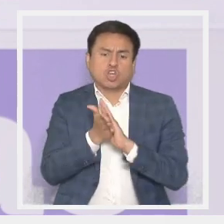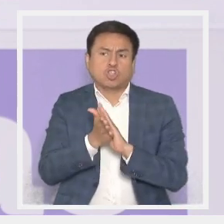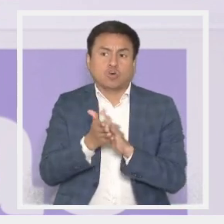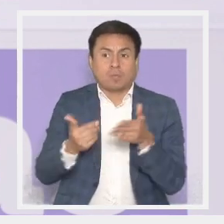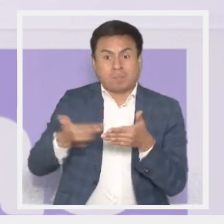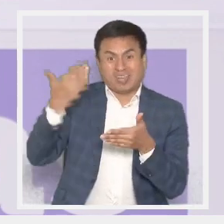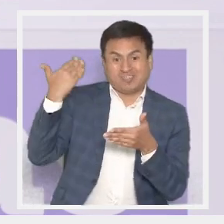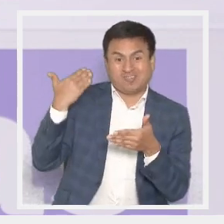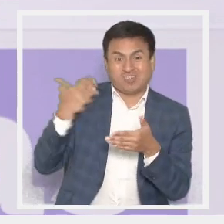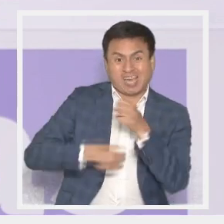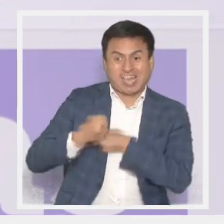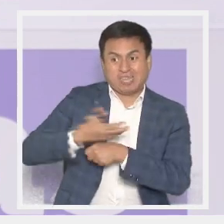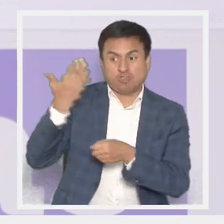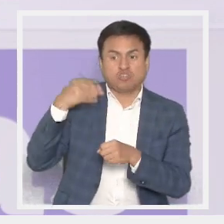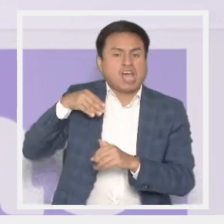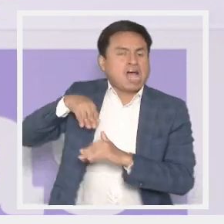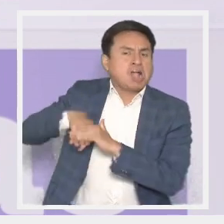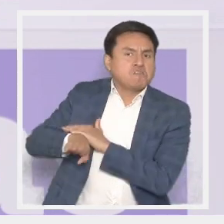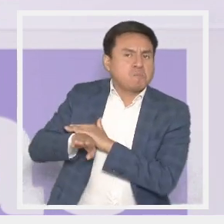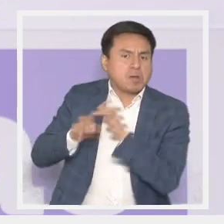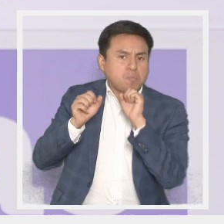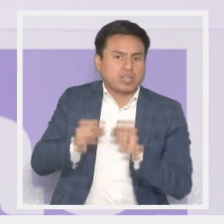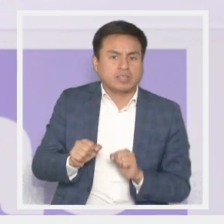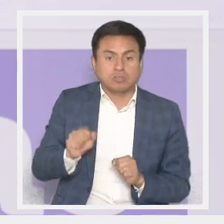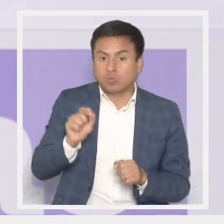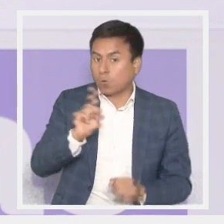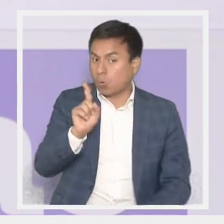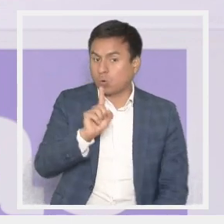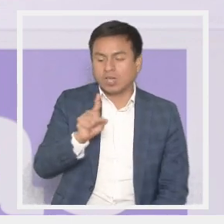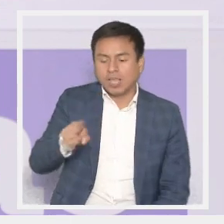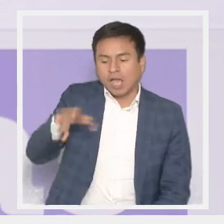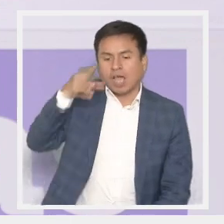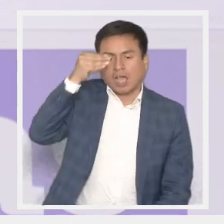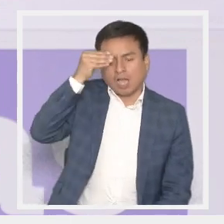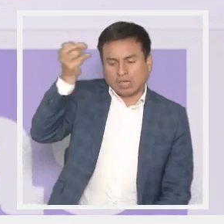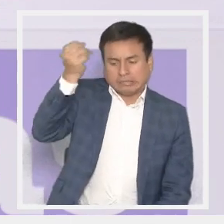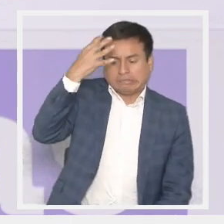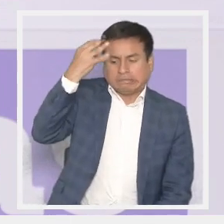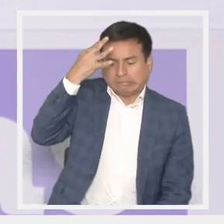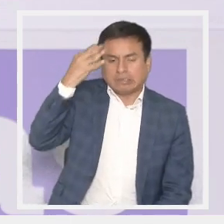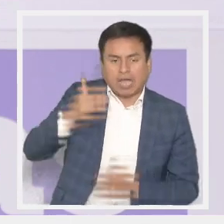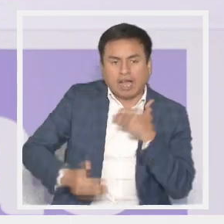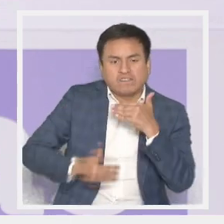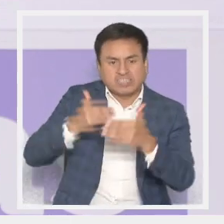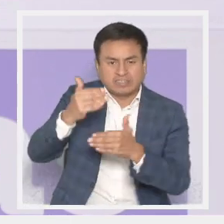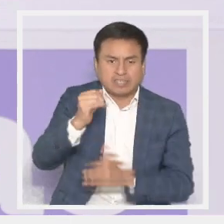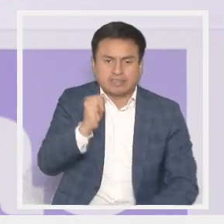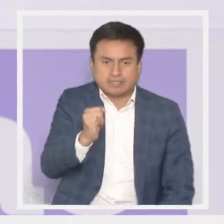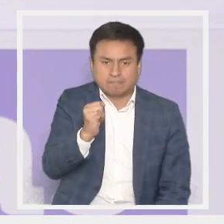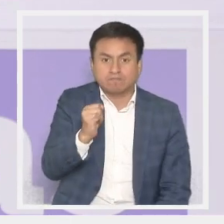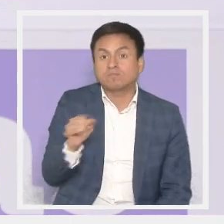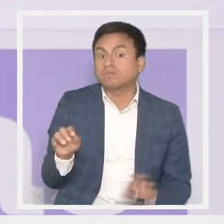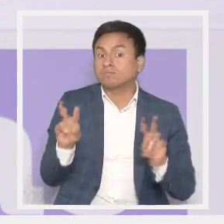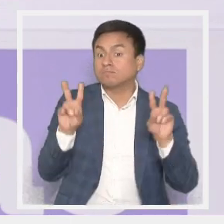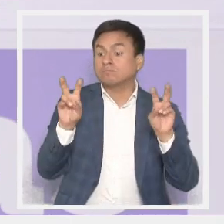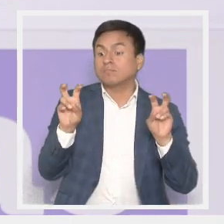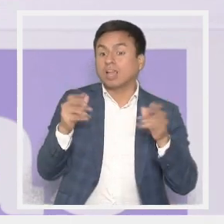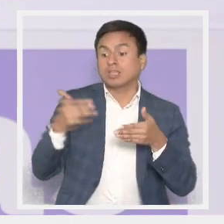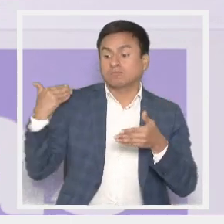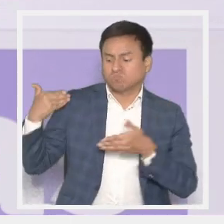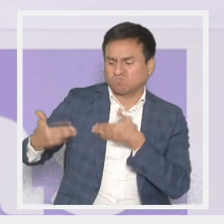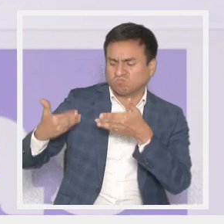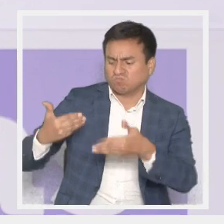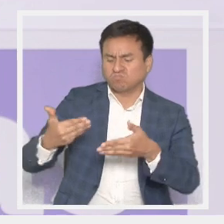pasó en los últimos años bajo la alfombra. Y eso no es así, tenemos que aprender y avanzar sobre lo que el camino